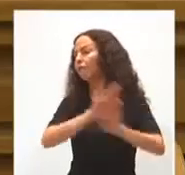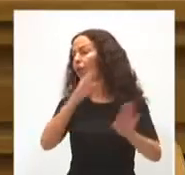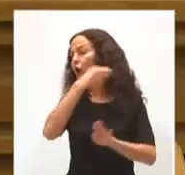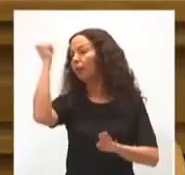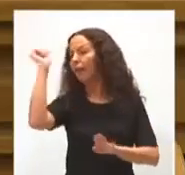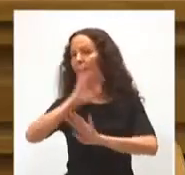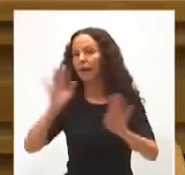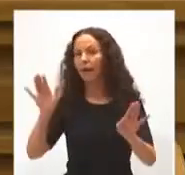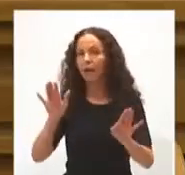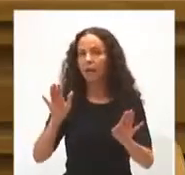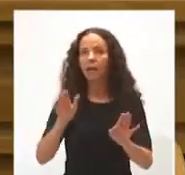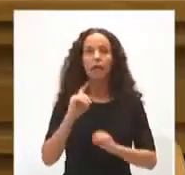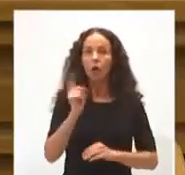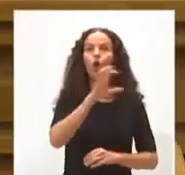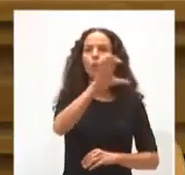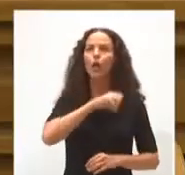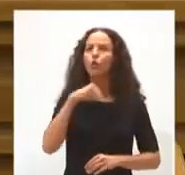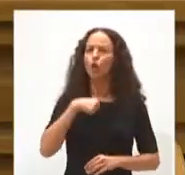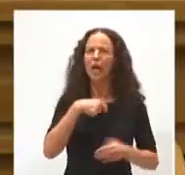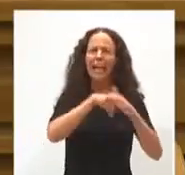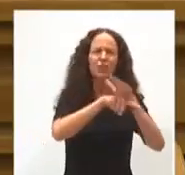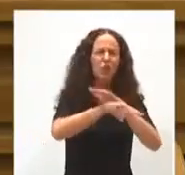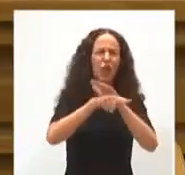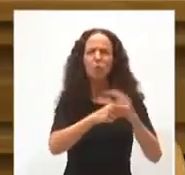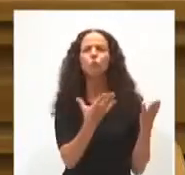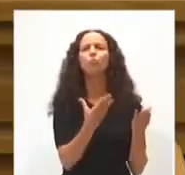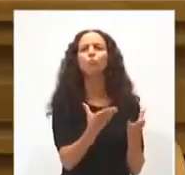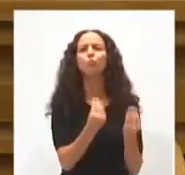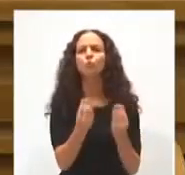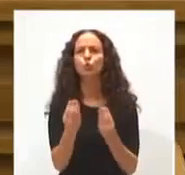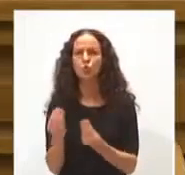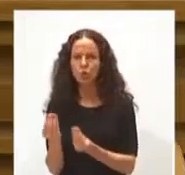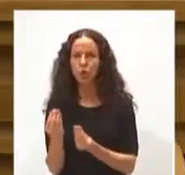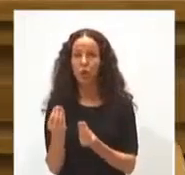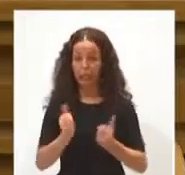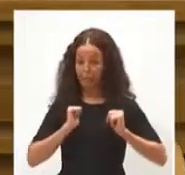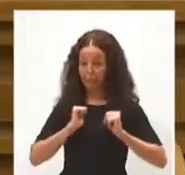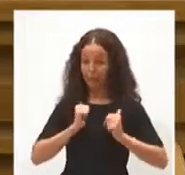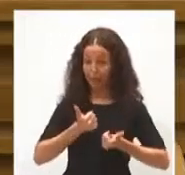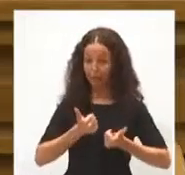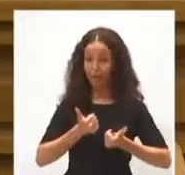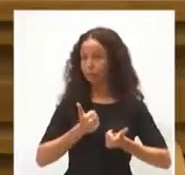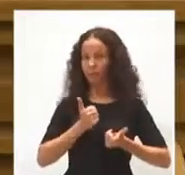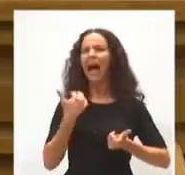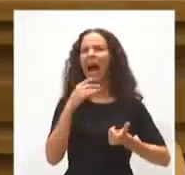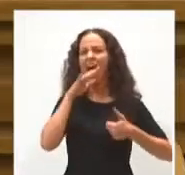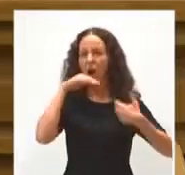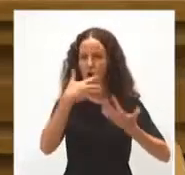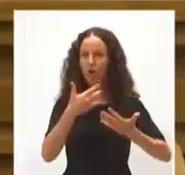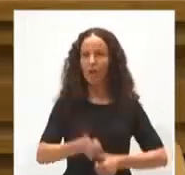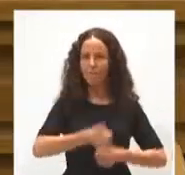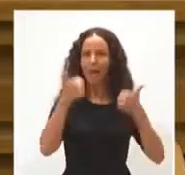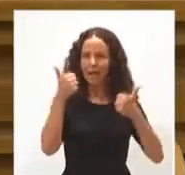comunidades autónomas por tanto las comunas autónomas gestionamos mucho más totales que los hacíamos cuando empezamos y sin embargo por la tarta